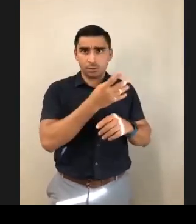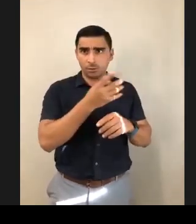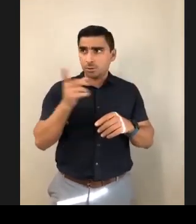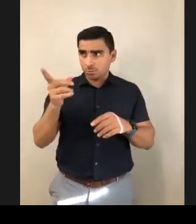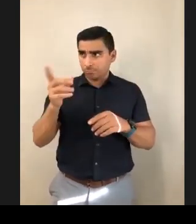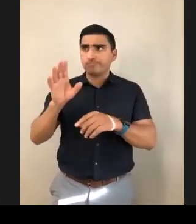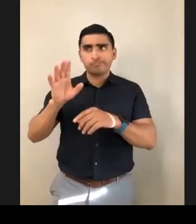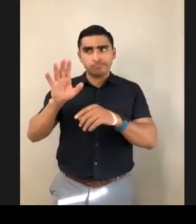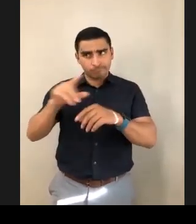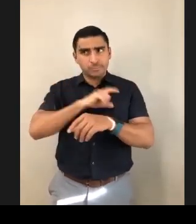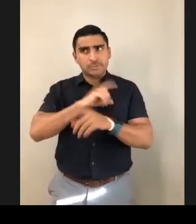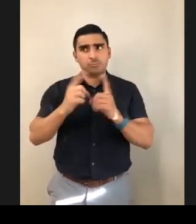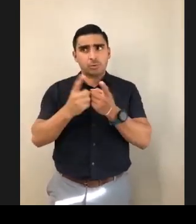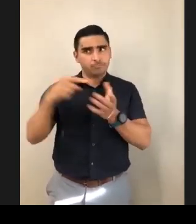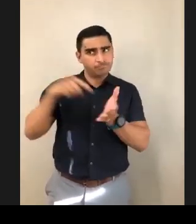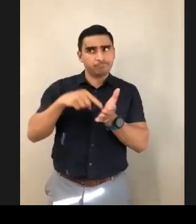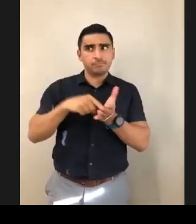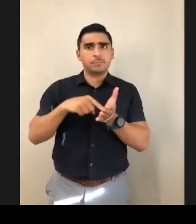históricamente excluidos?